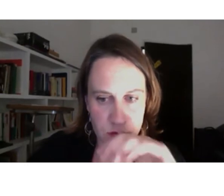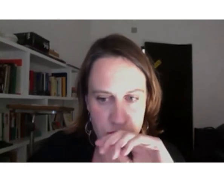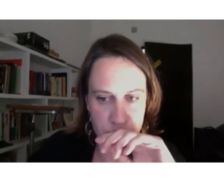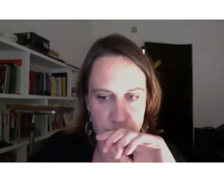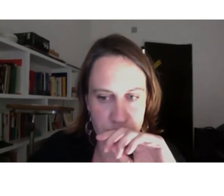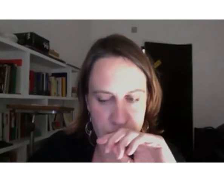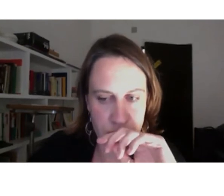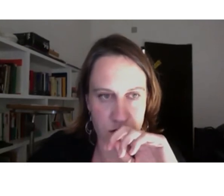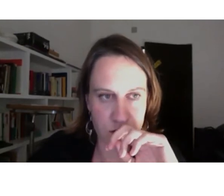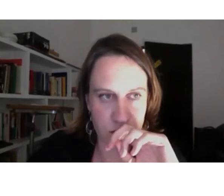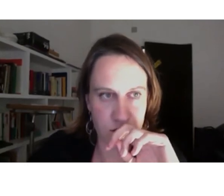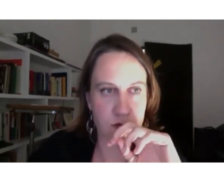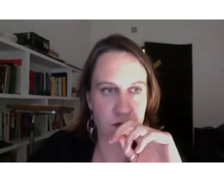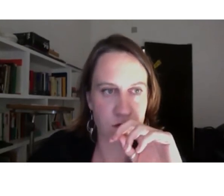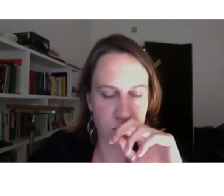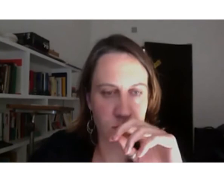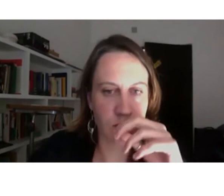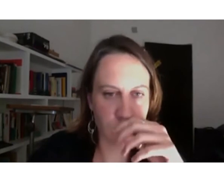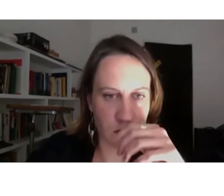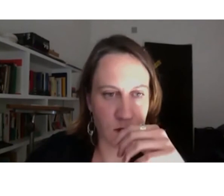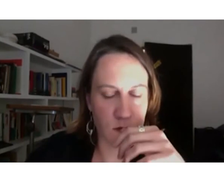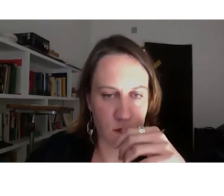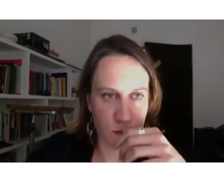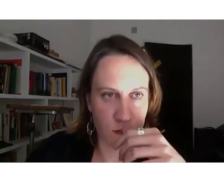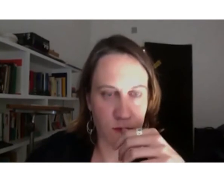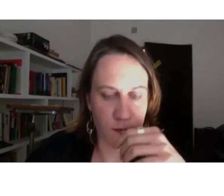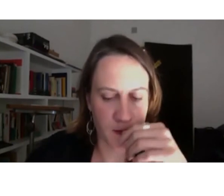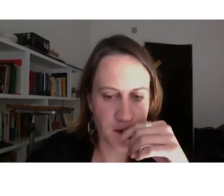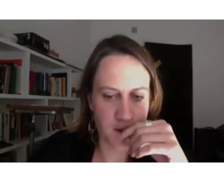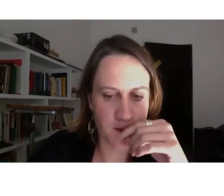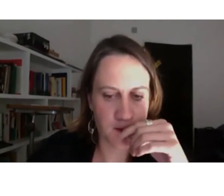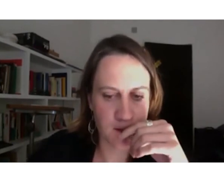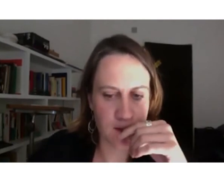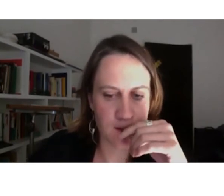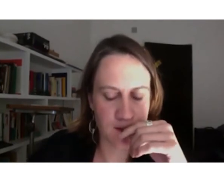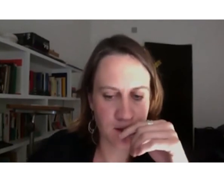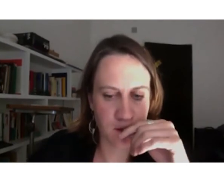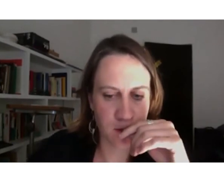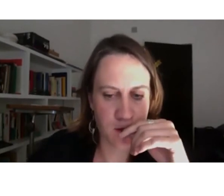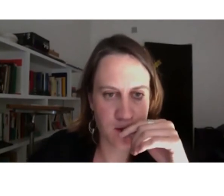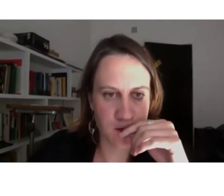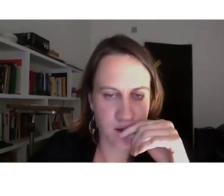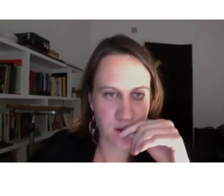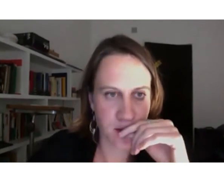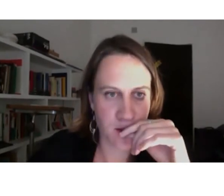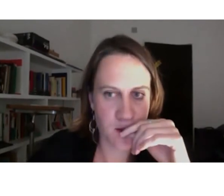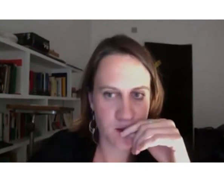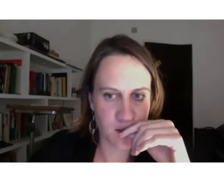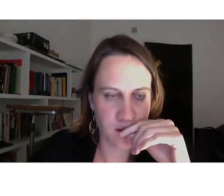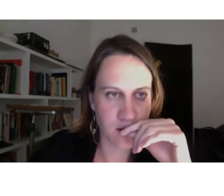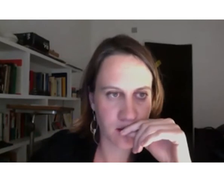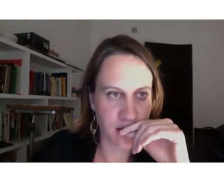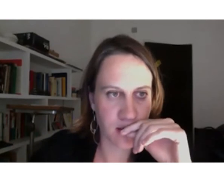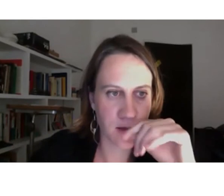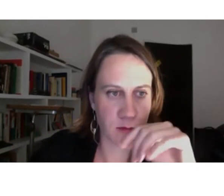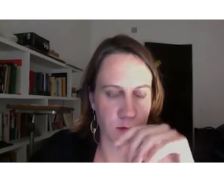más estas condiciones, ¿no? O sea, y eso lo hemos visto pues aquí en la Ciudad de México, lo hemos visto en varias ciudades en Estados Unidos, lo